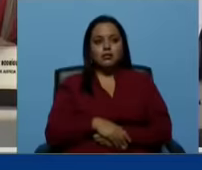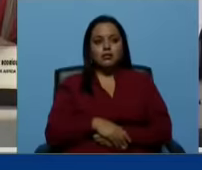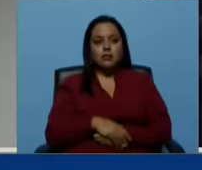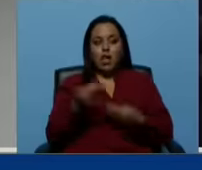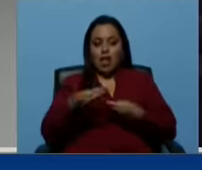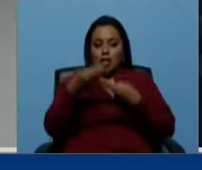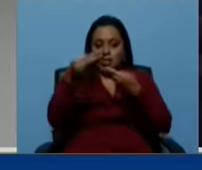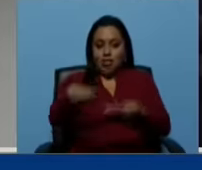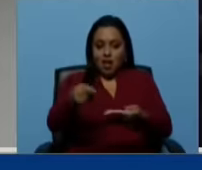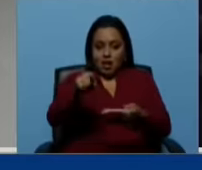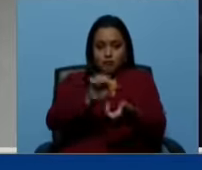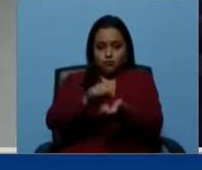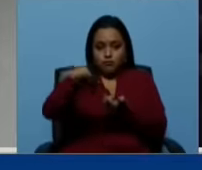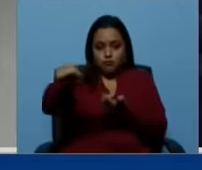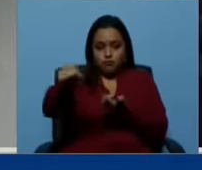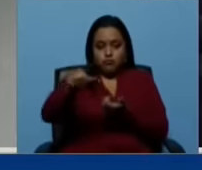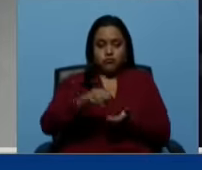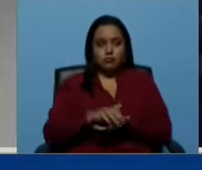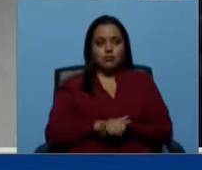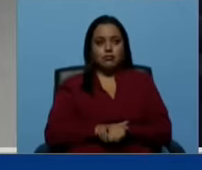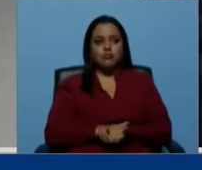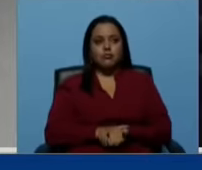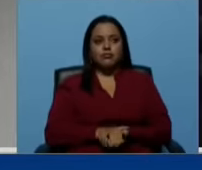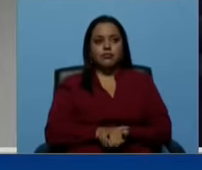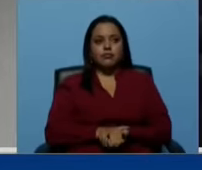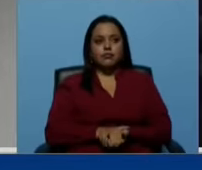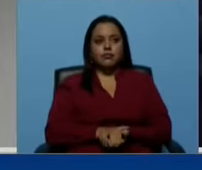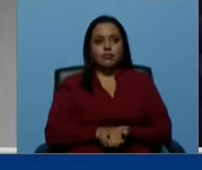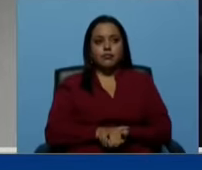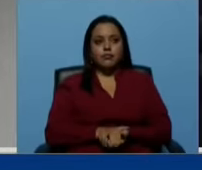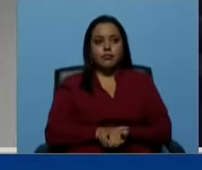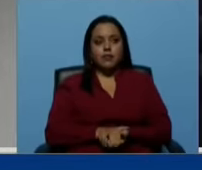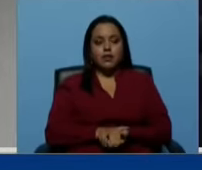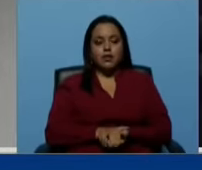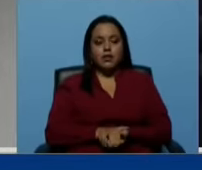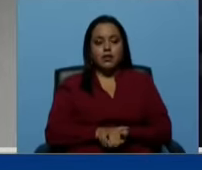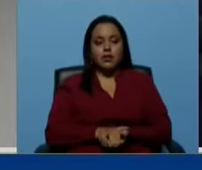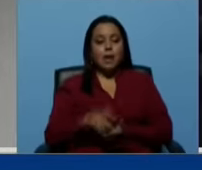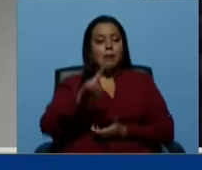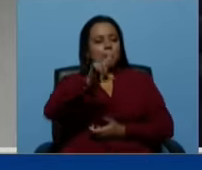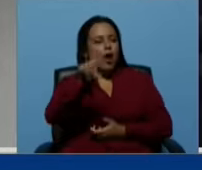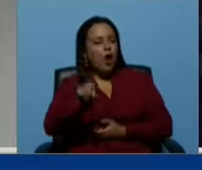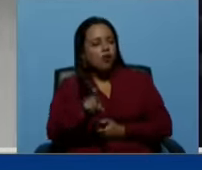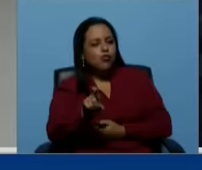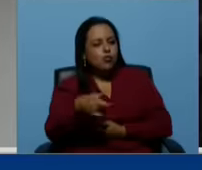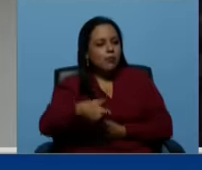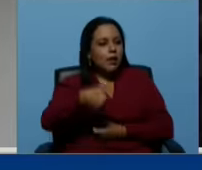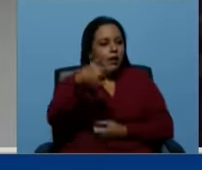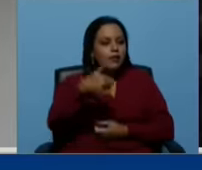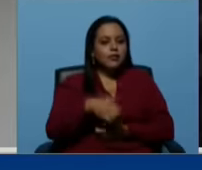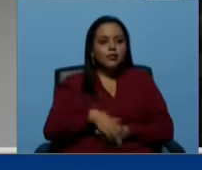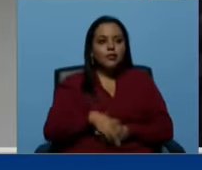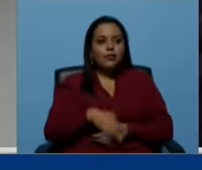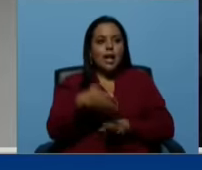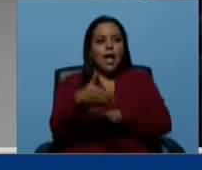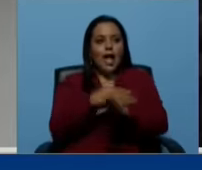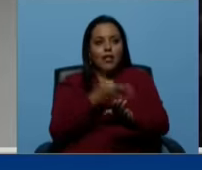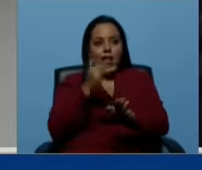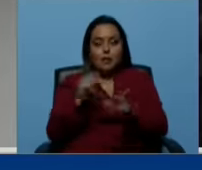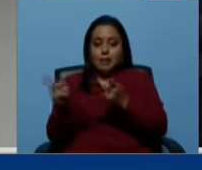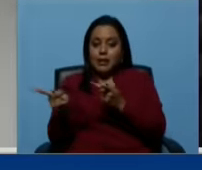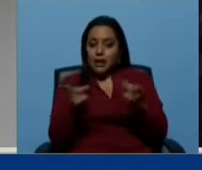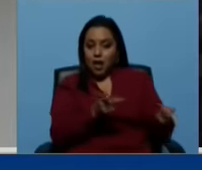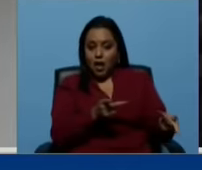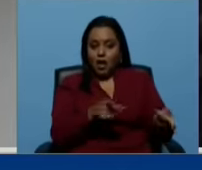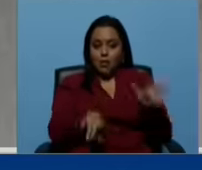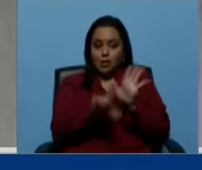entreguen allí los recaudos. La gran pregunta, habiendo sido citados